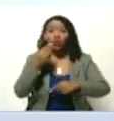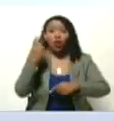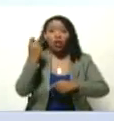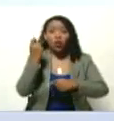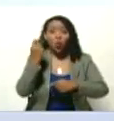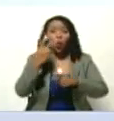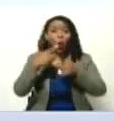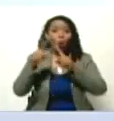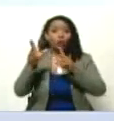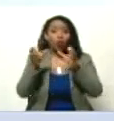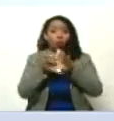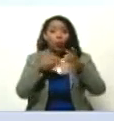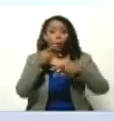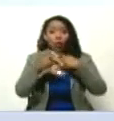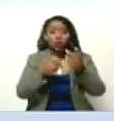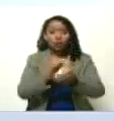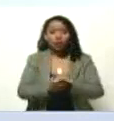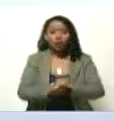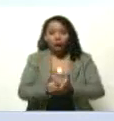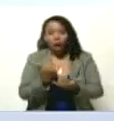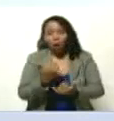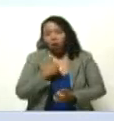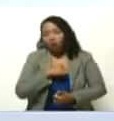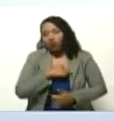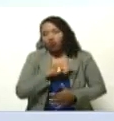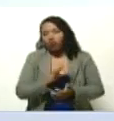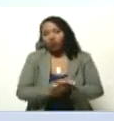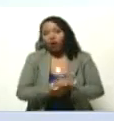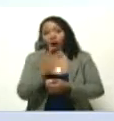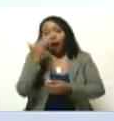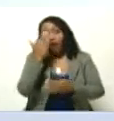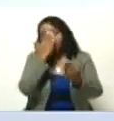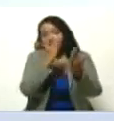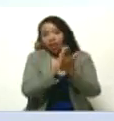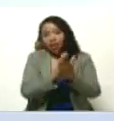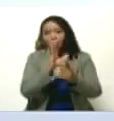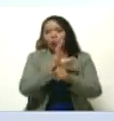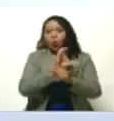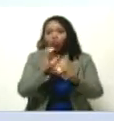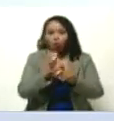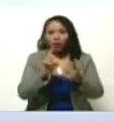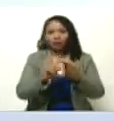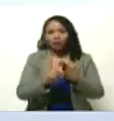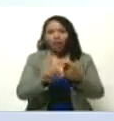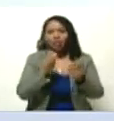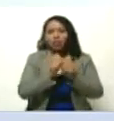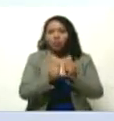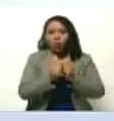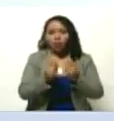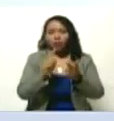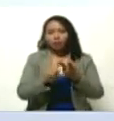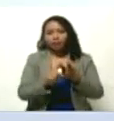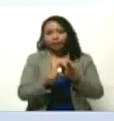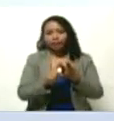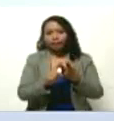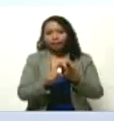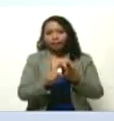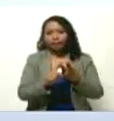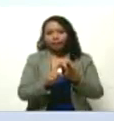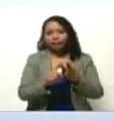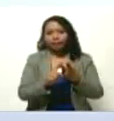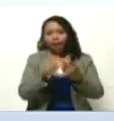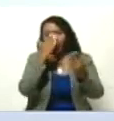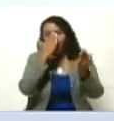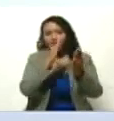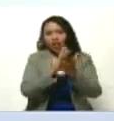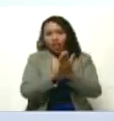partido. Ahora nosotros cubrimos los frentes culturales, deportivos, cubrimos la